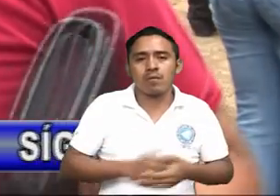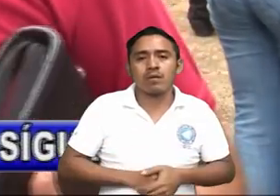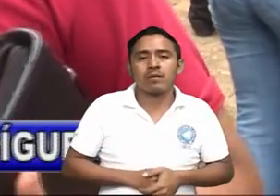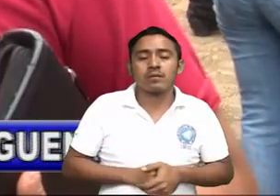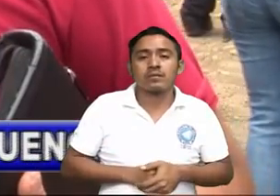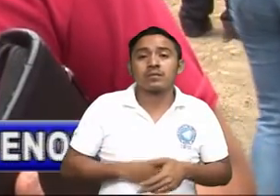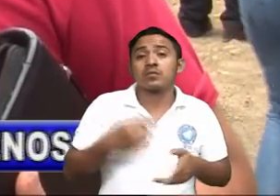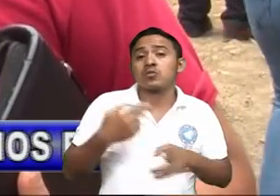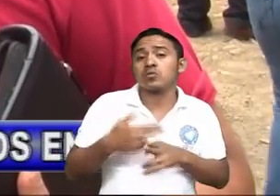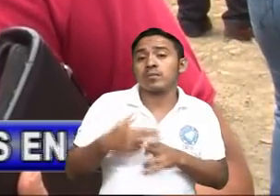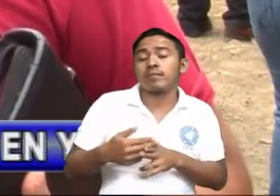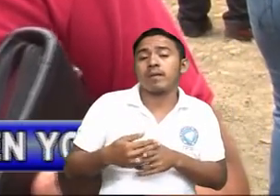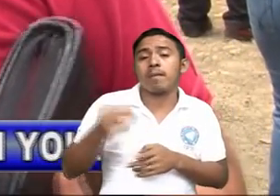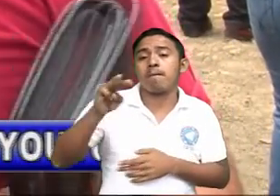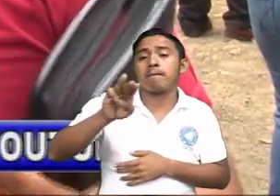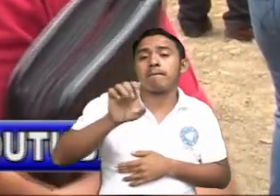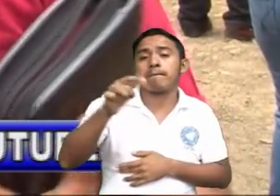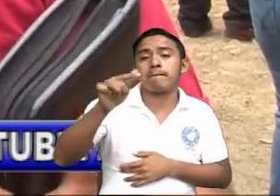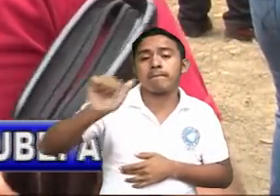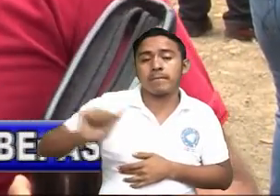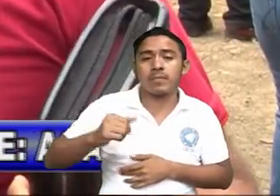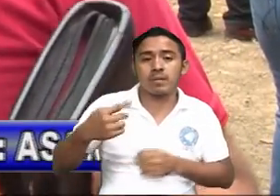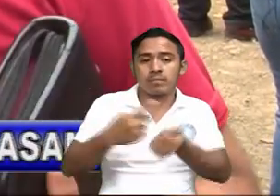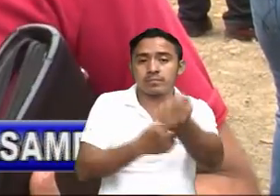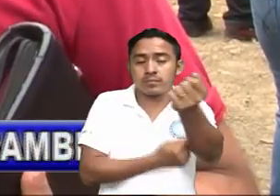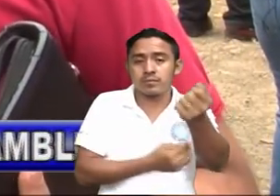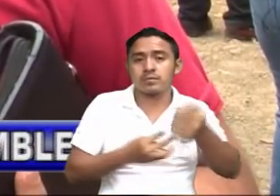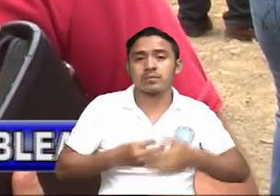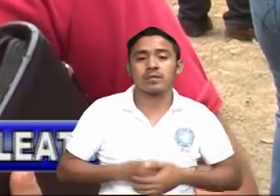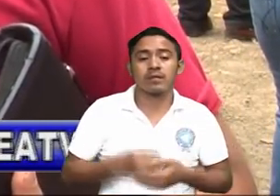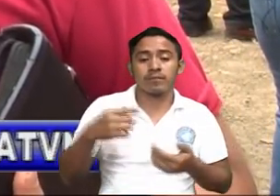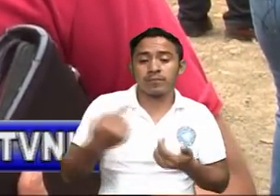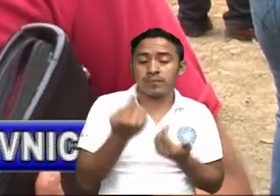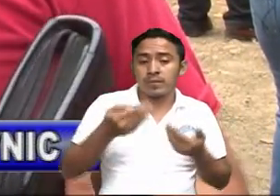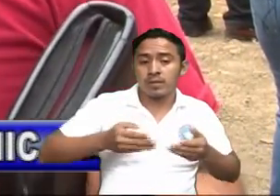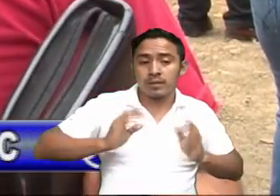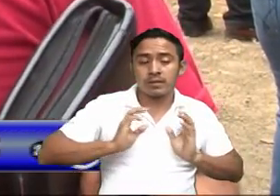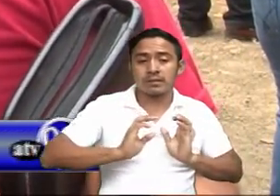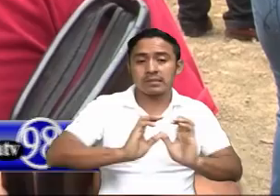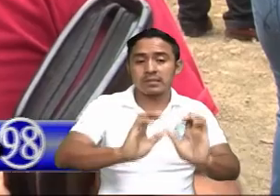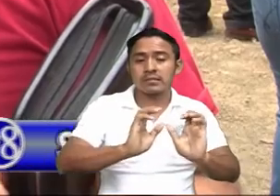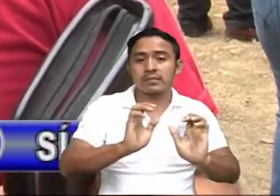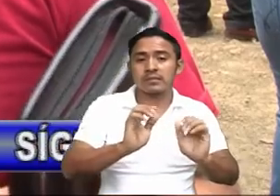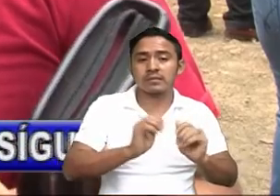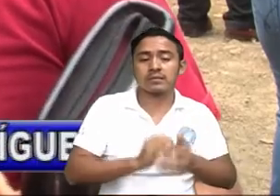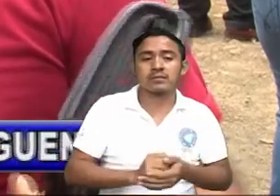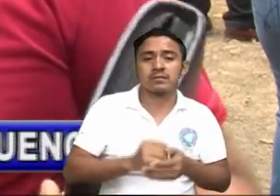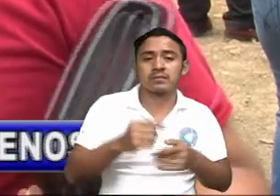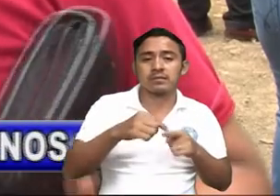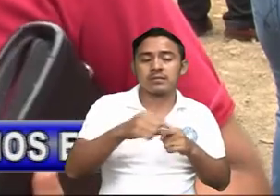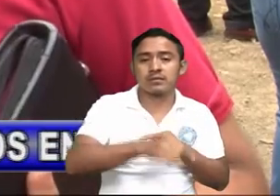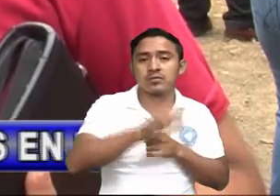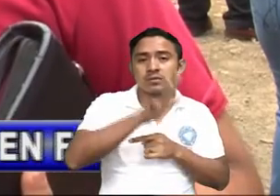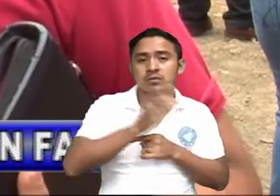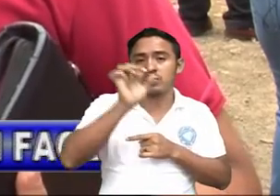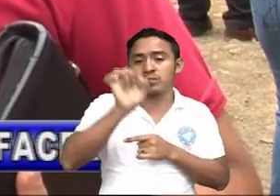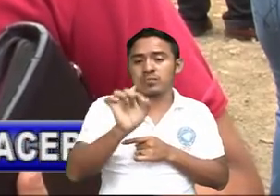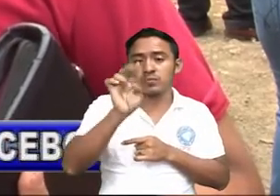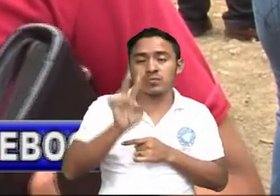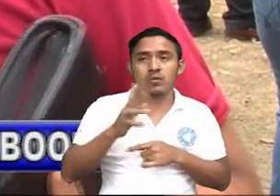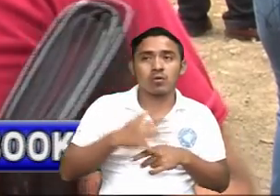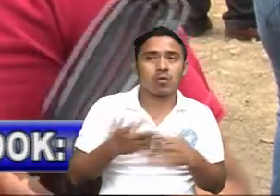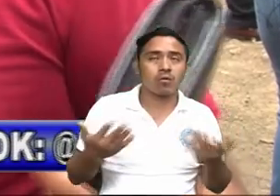un megaproyecto, ya que es la única calle en el distrito 5.2 de cemento hidráulico, donde